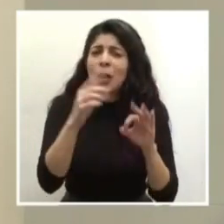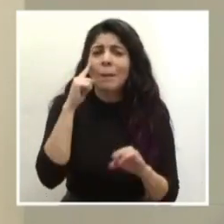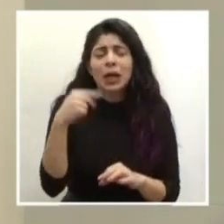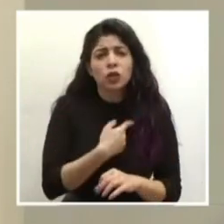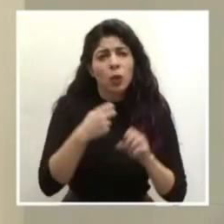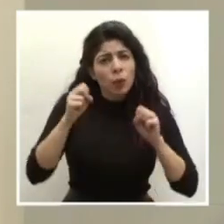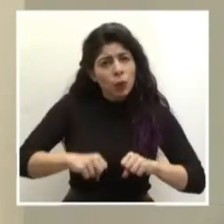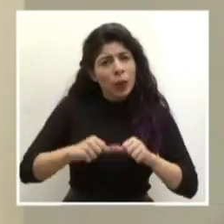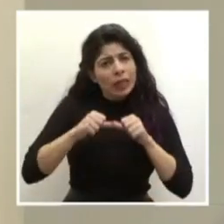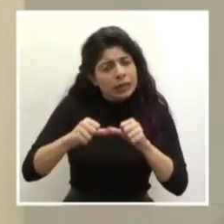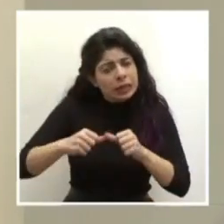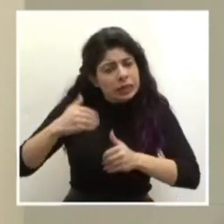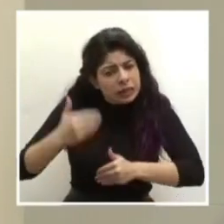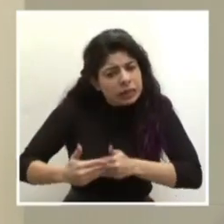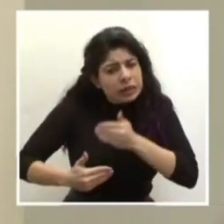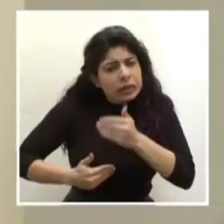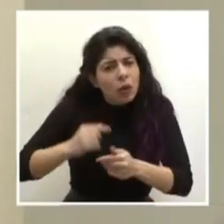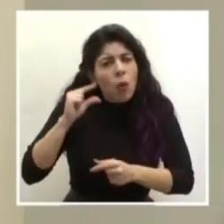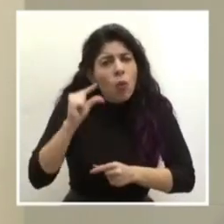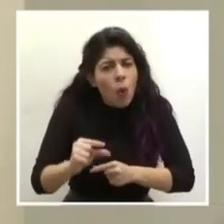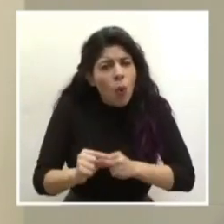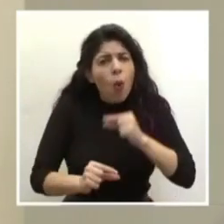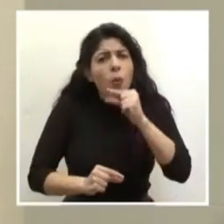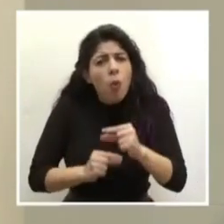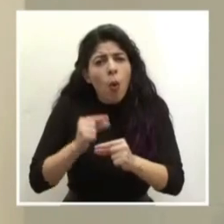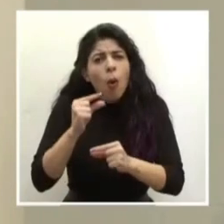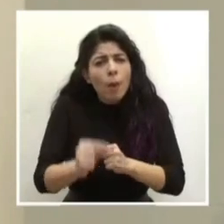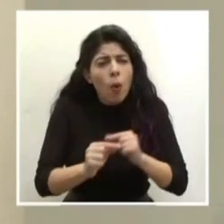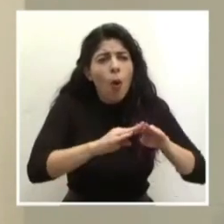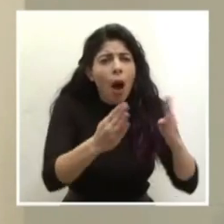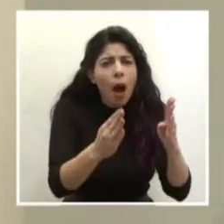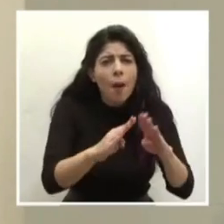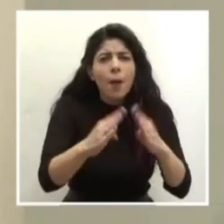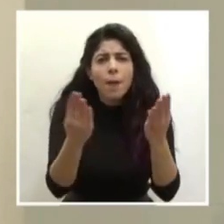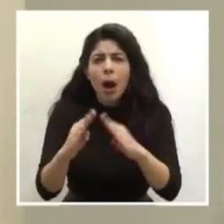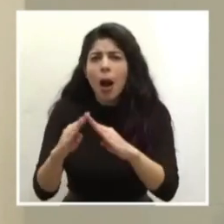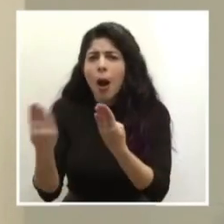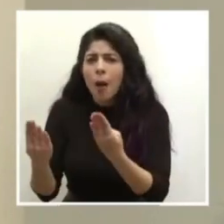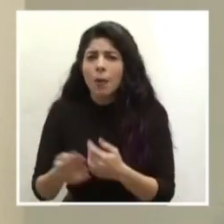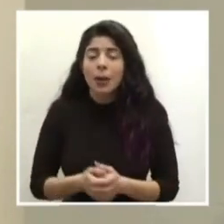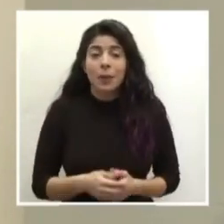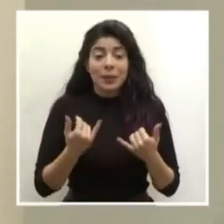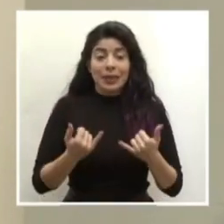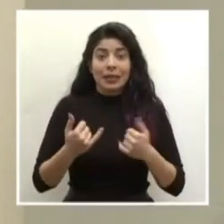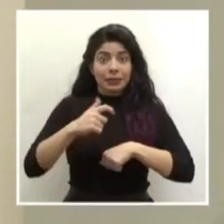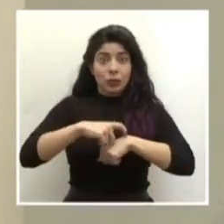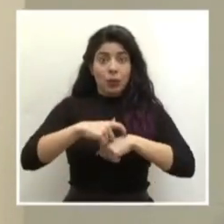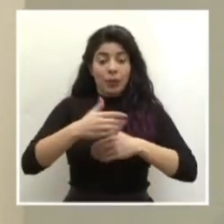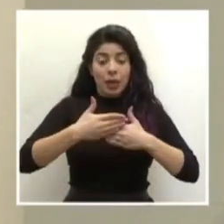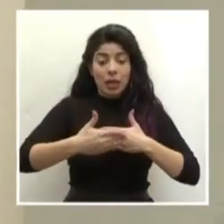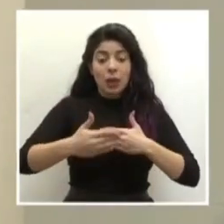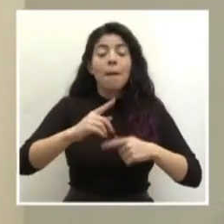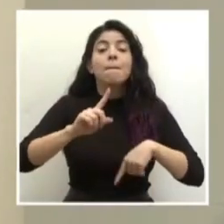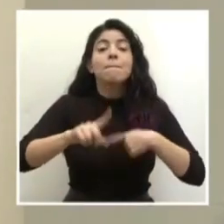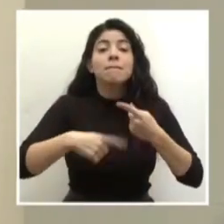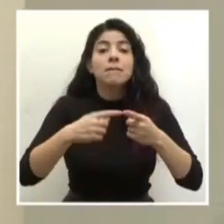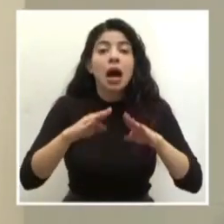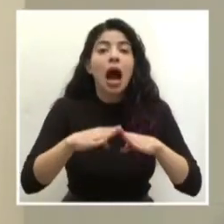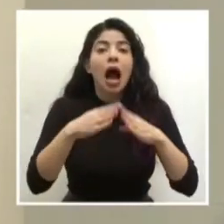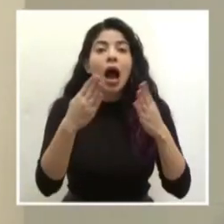seguir en este proceso paulatino de apertura. En esta fase se abrirán